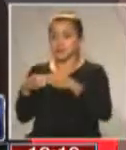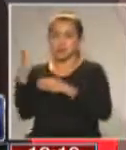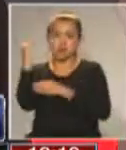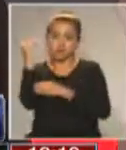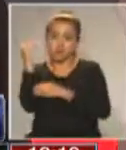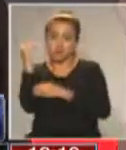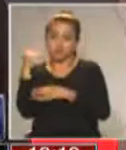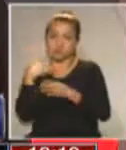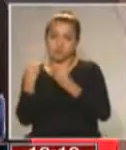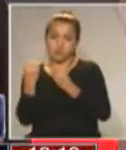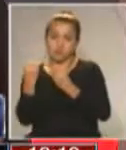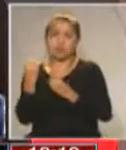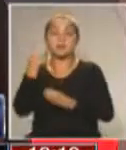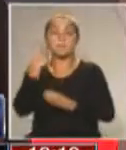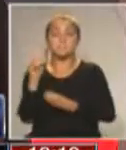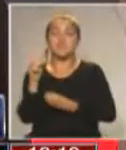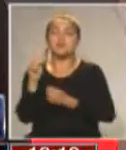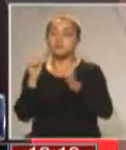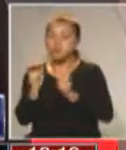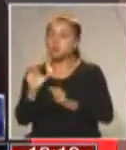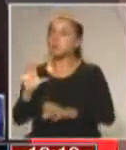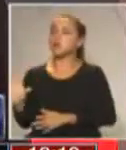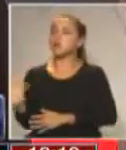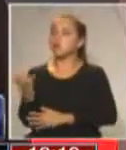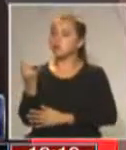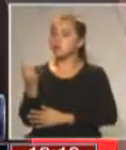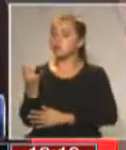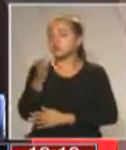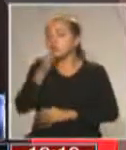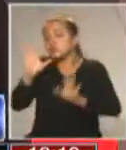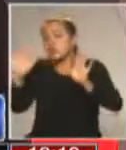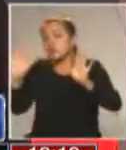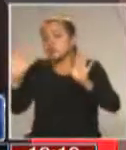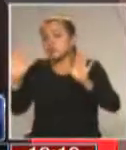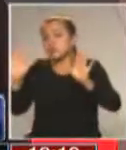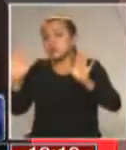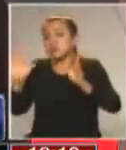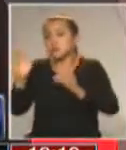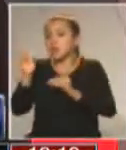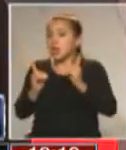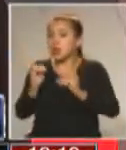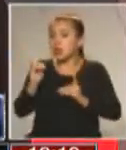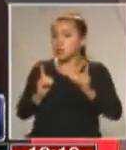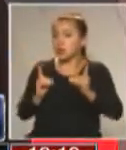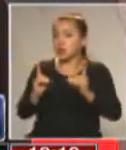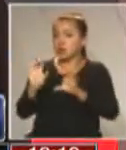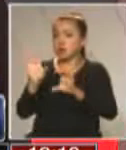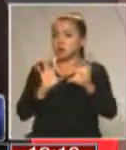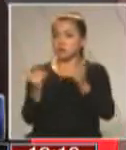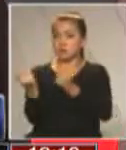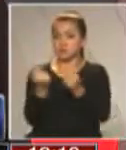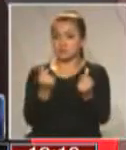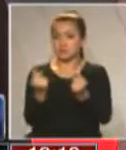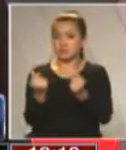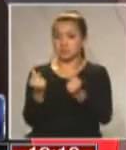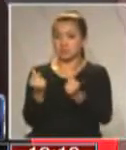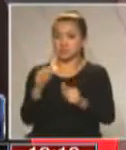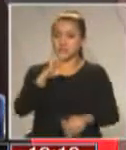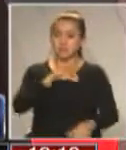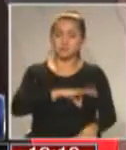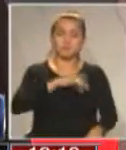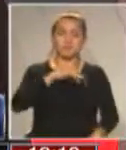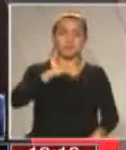esto, Pedro, pero ahí podríamos encontrar quizás uh-huh. algunas cosas parecidas. Ahora, el caso